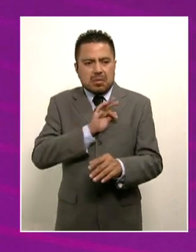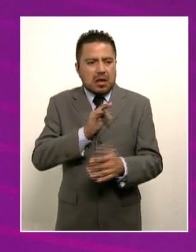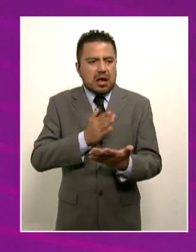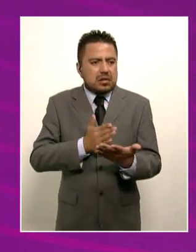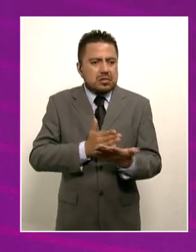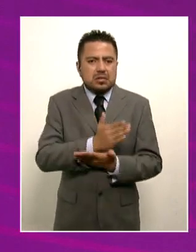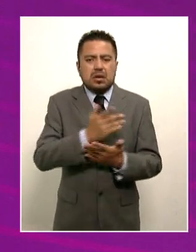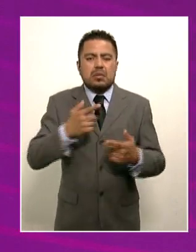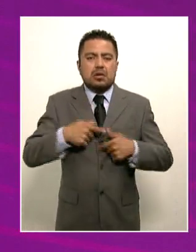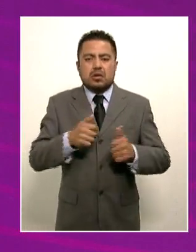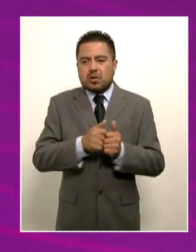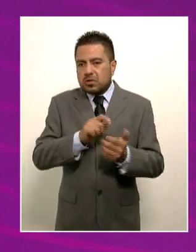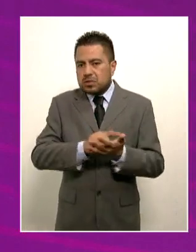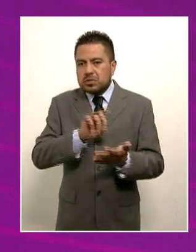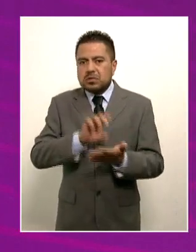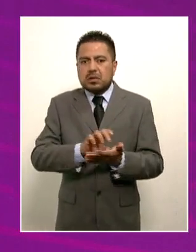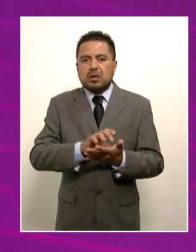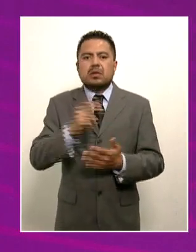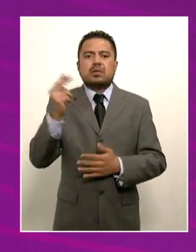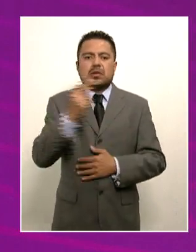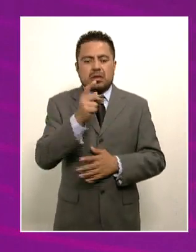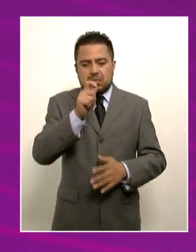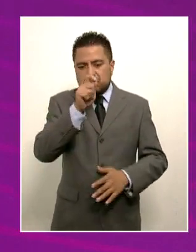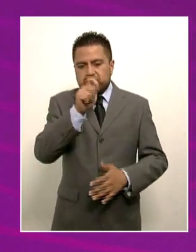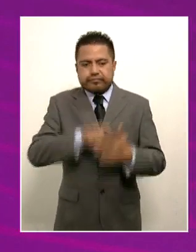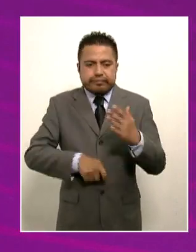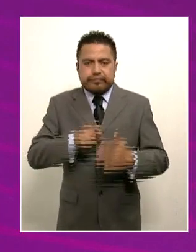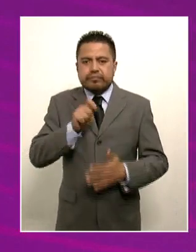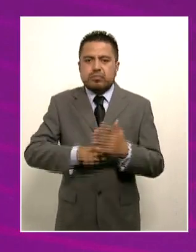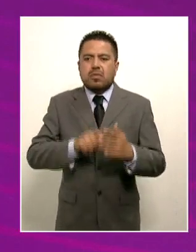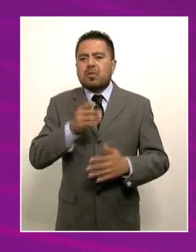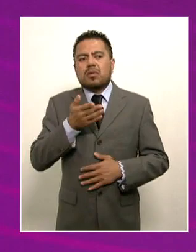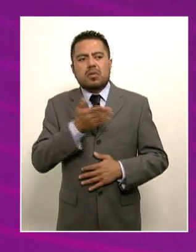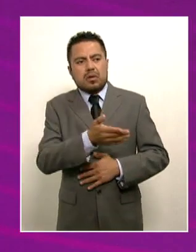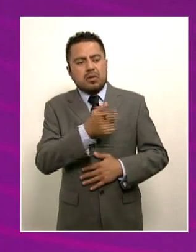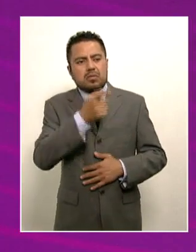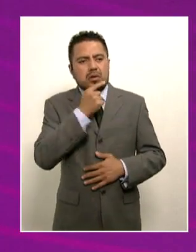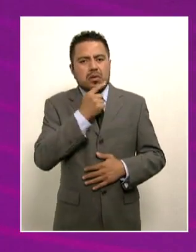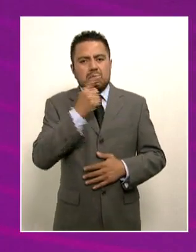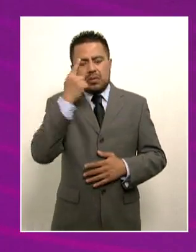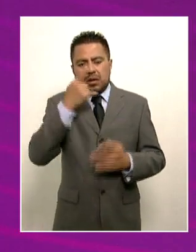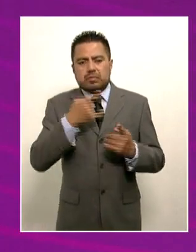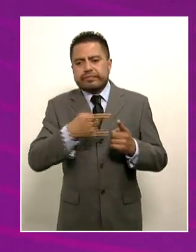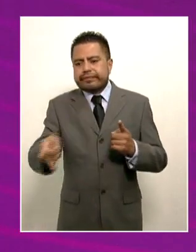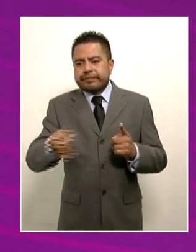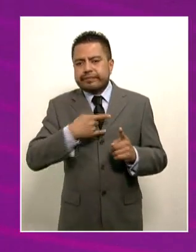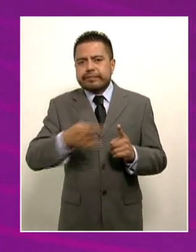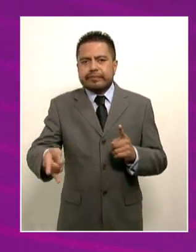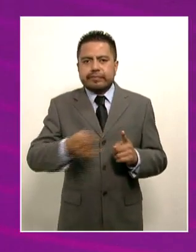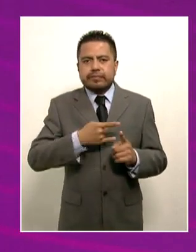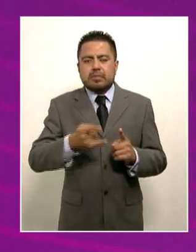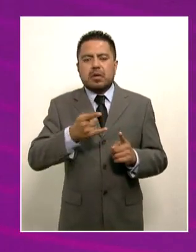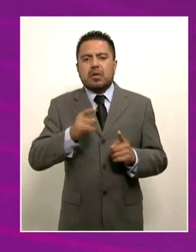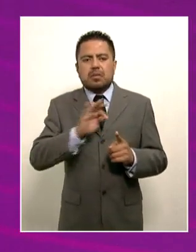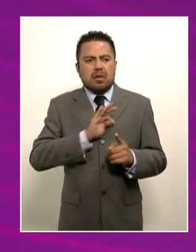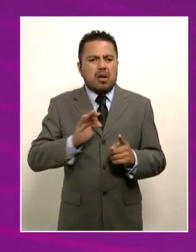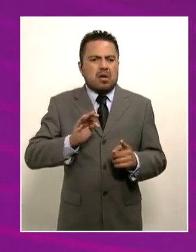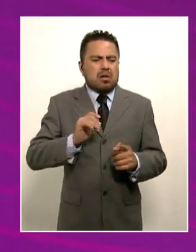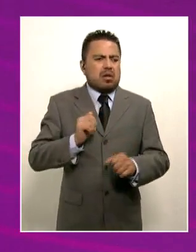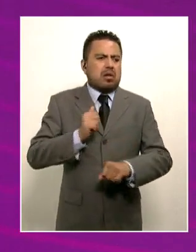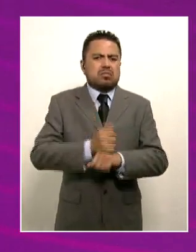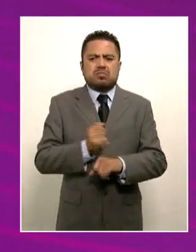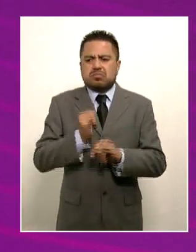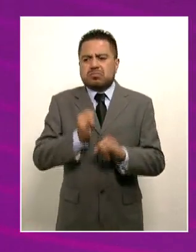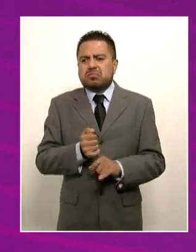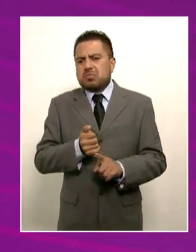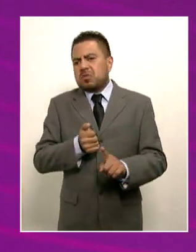personas con discapacidad, sin necesidad de usar tarjetas o pedirle a un policía que te abra y te cierre la puerta. Es decir, con el ejercicio de plena autonomía y con